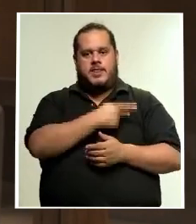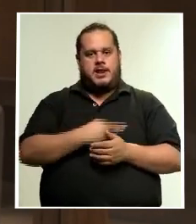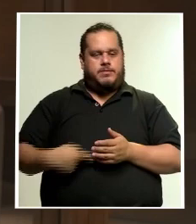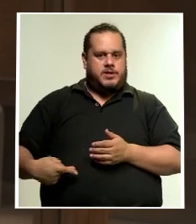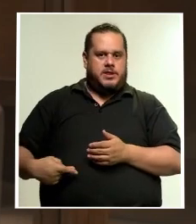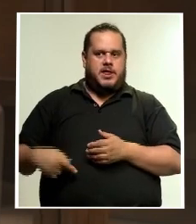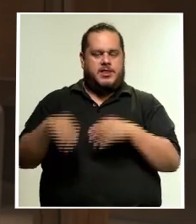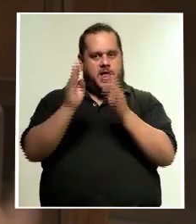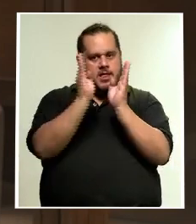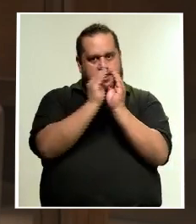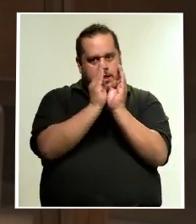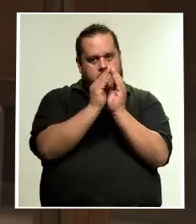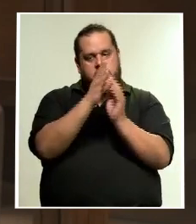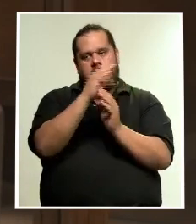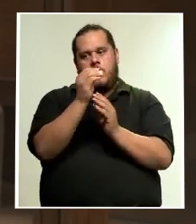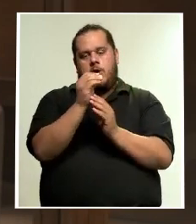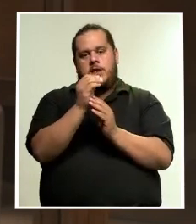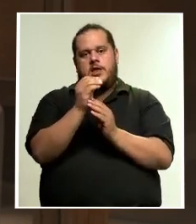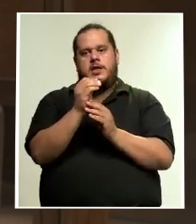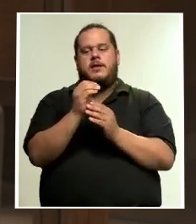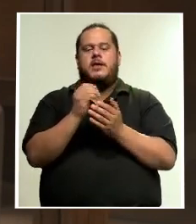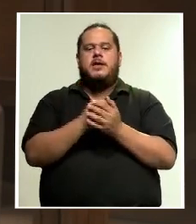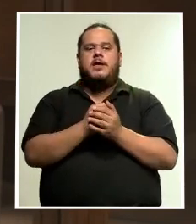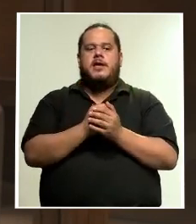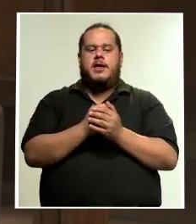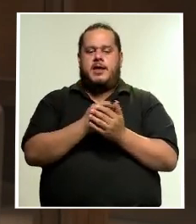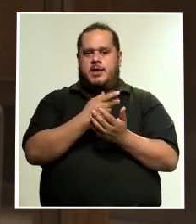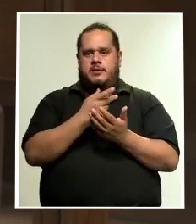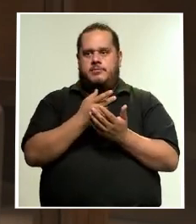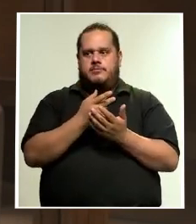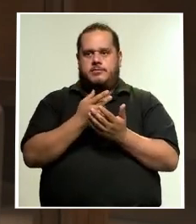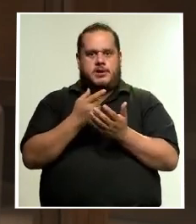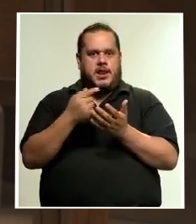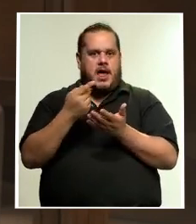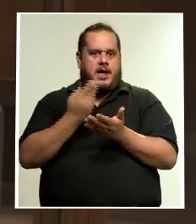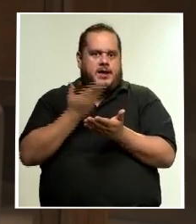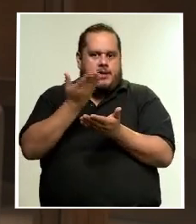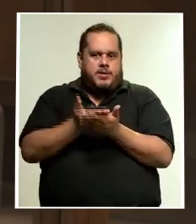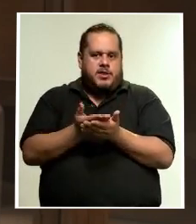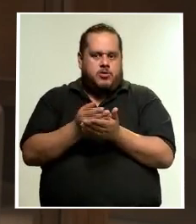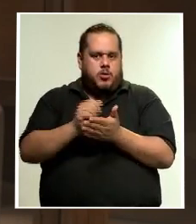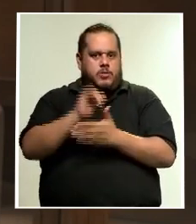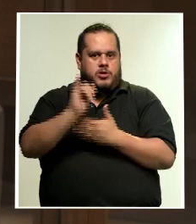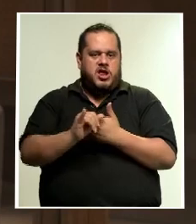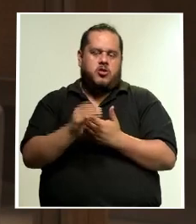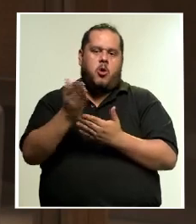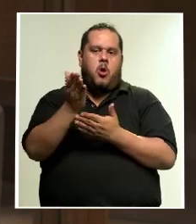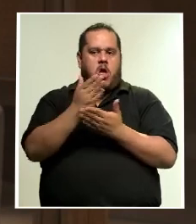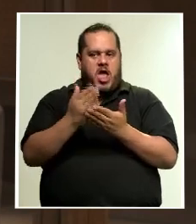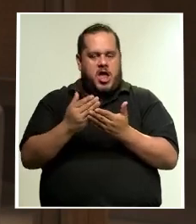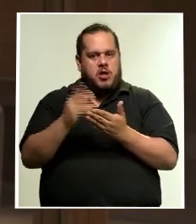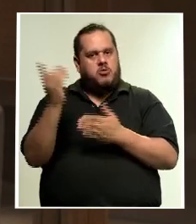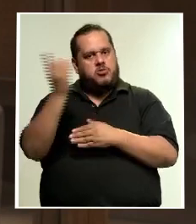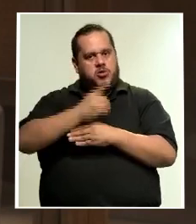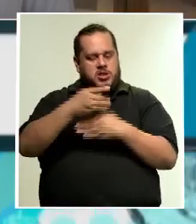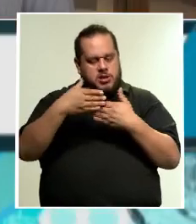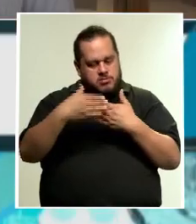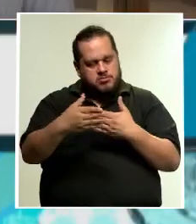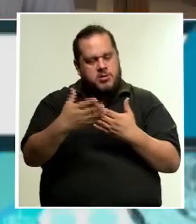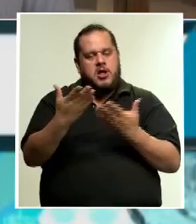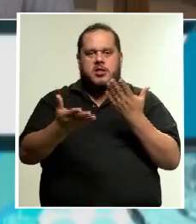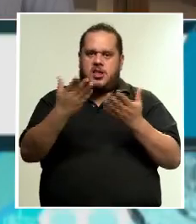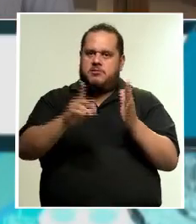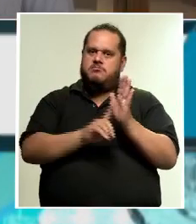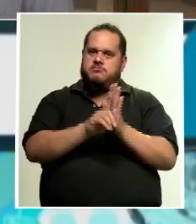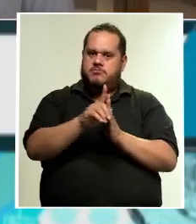del Congreso y también de la diputada proponente, es un tema que en cuestión de días estará pues ampliándose y